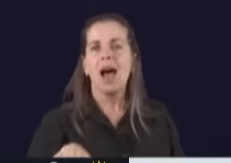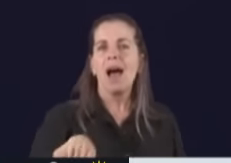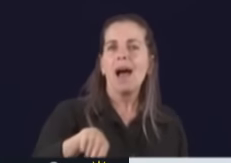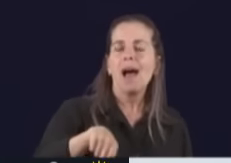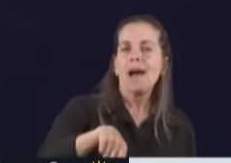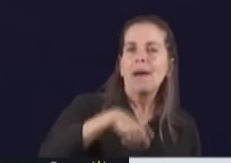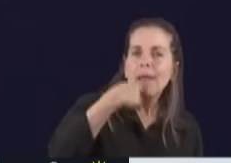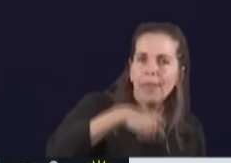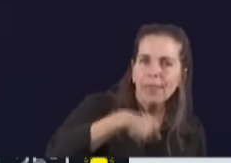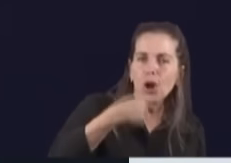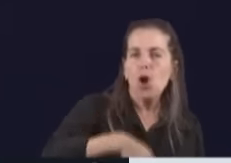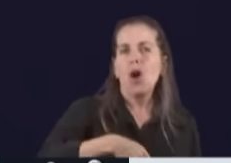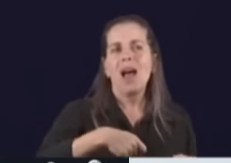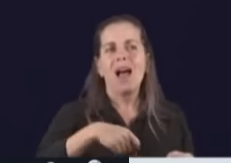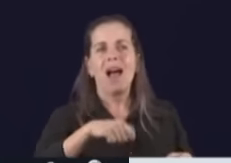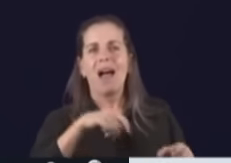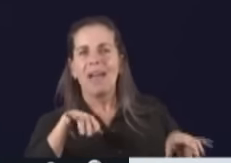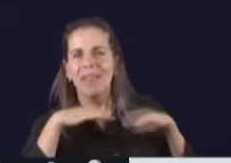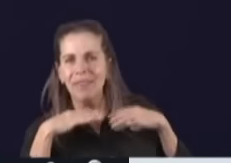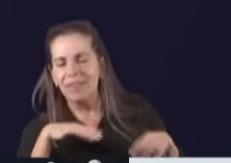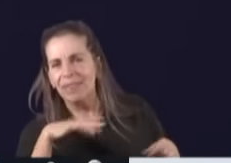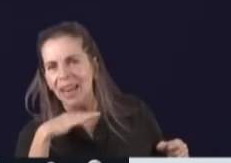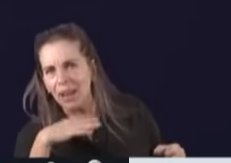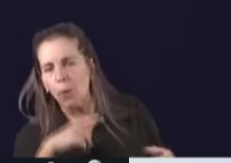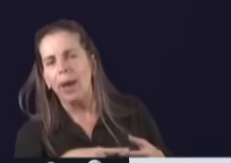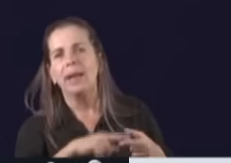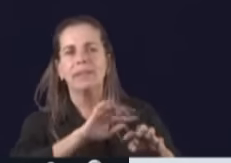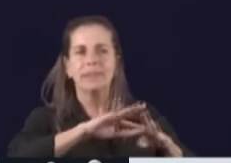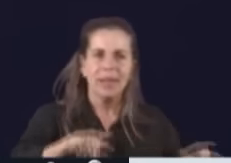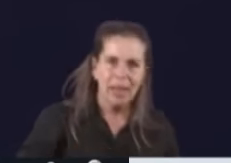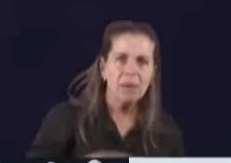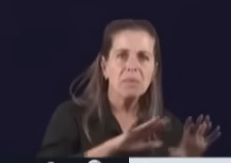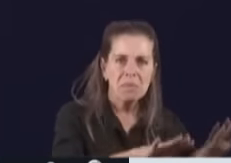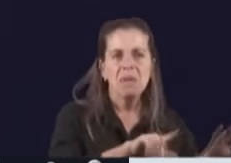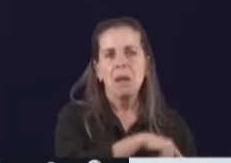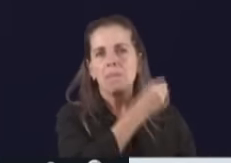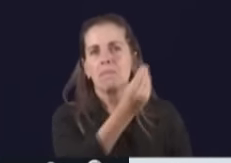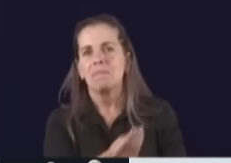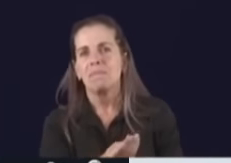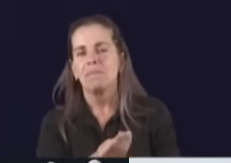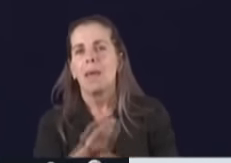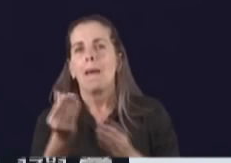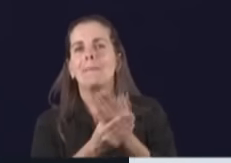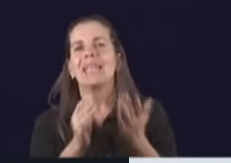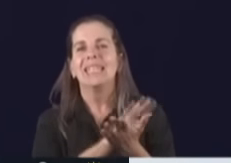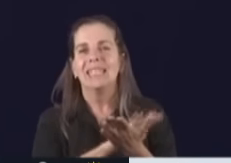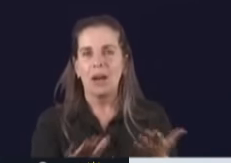será continuada por la flamante ministra Alejandra Monteoliva,